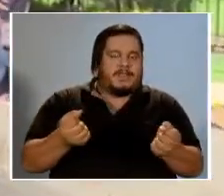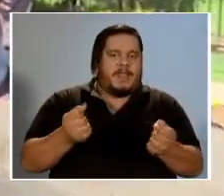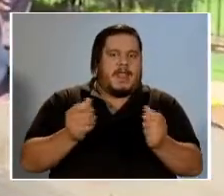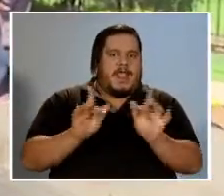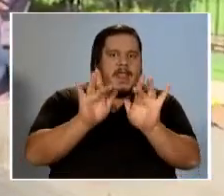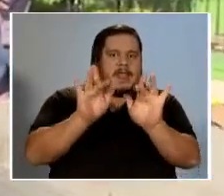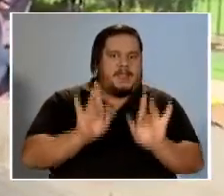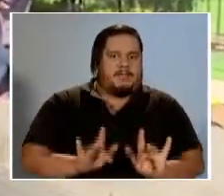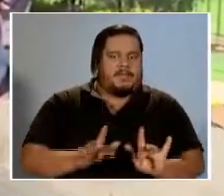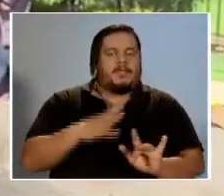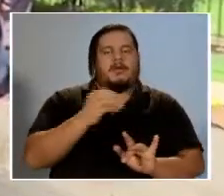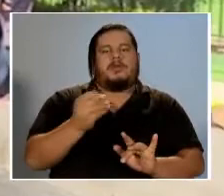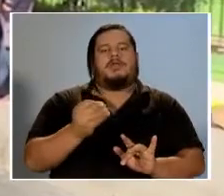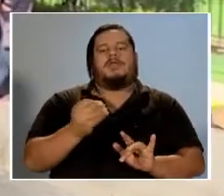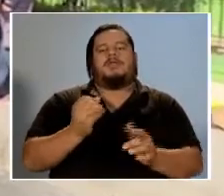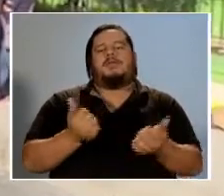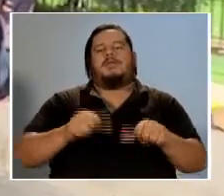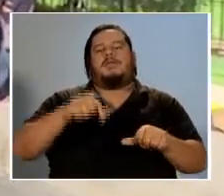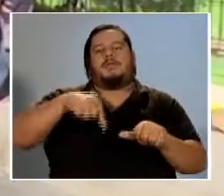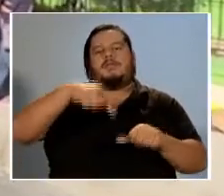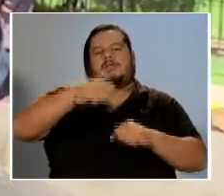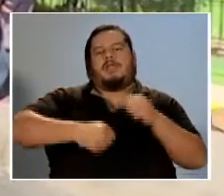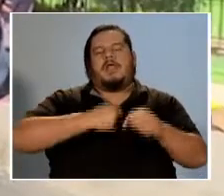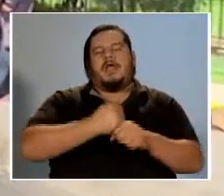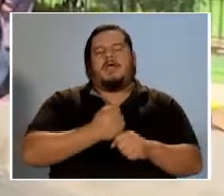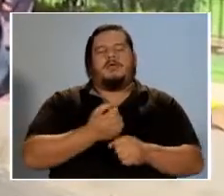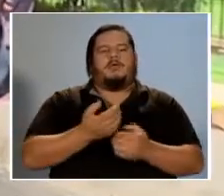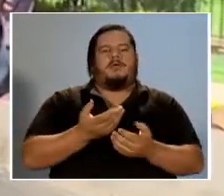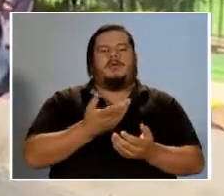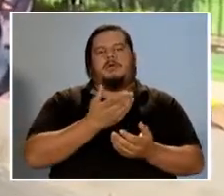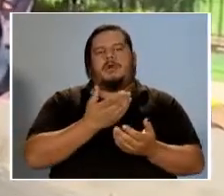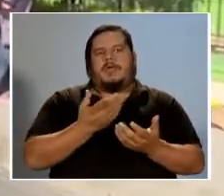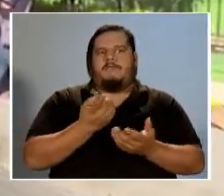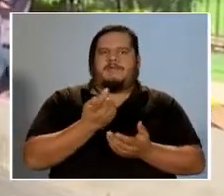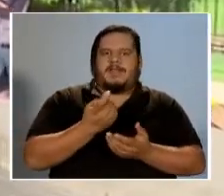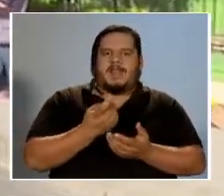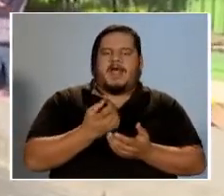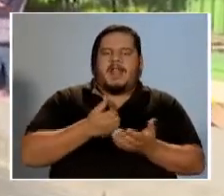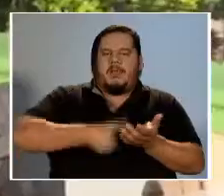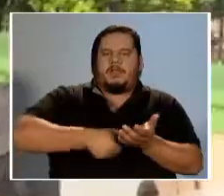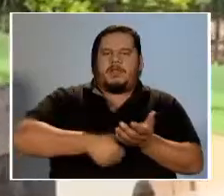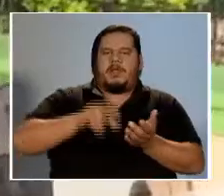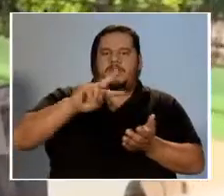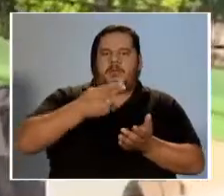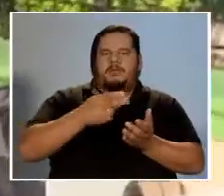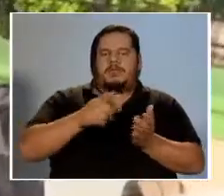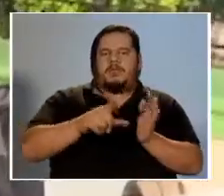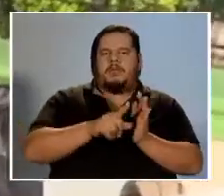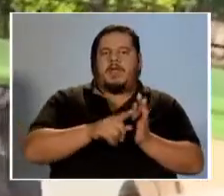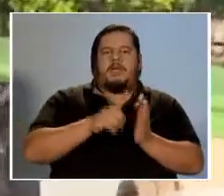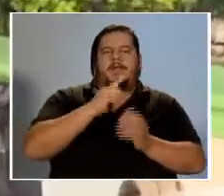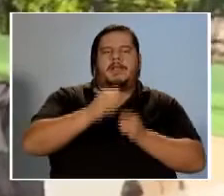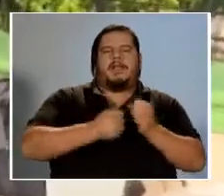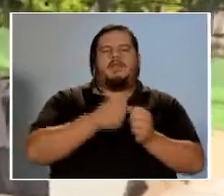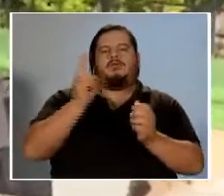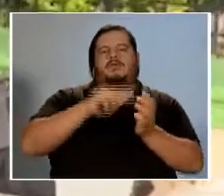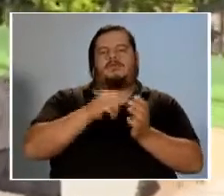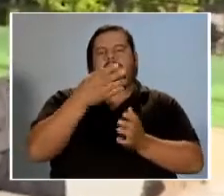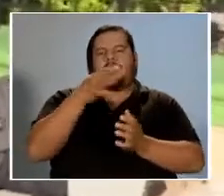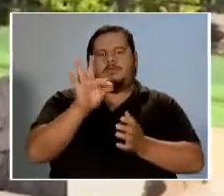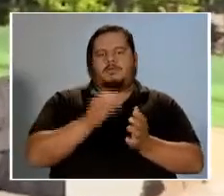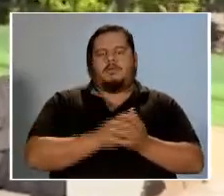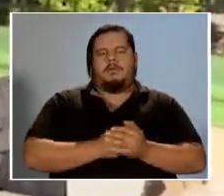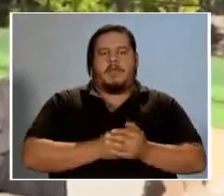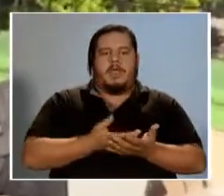primer debate y se aprueba este mismo año, quedará pendiente la votación en segunda legislatura para el año 2019. Voceros de la